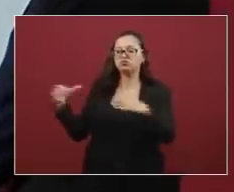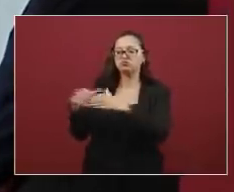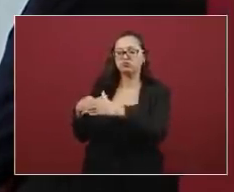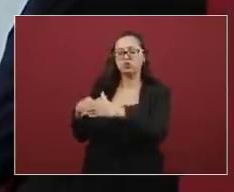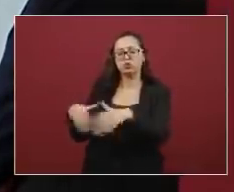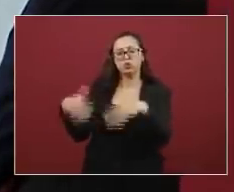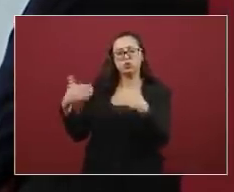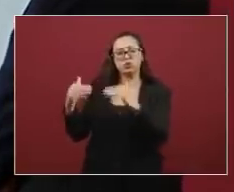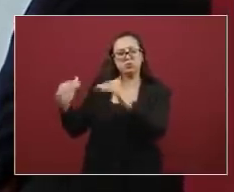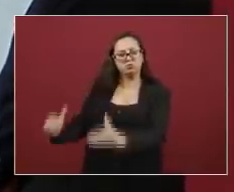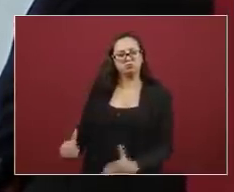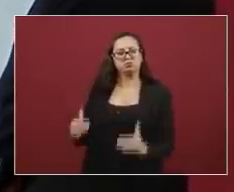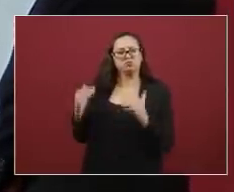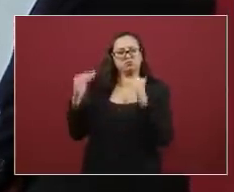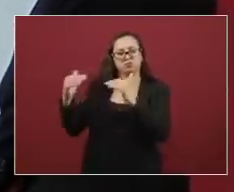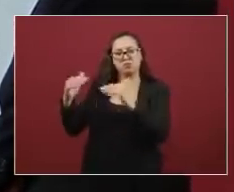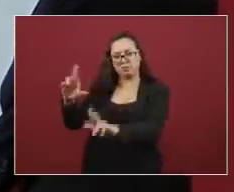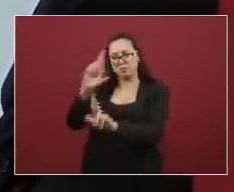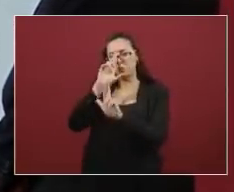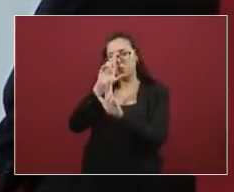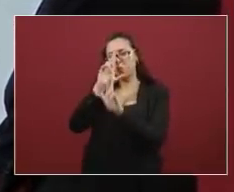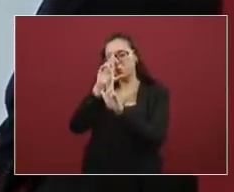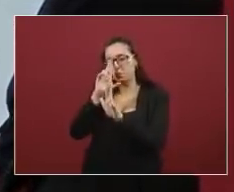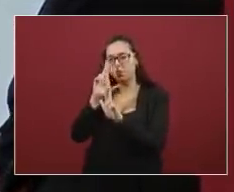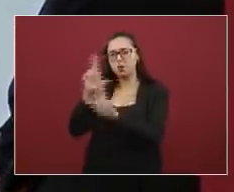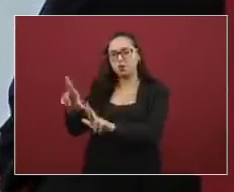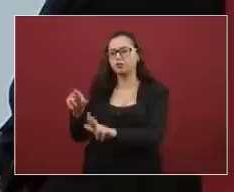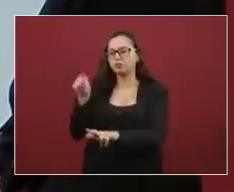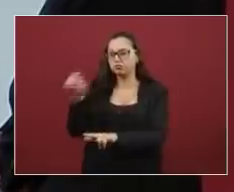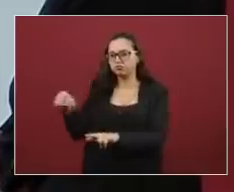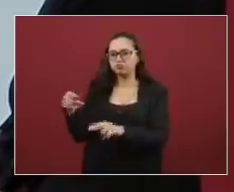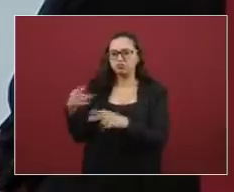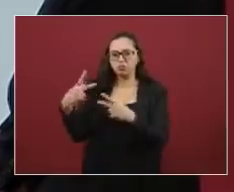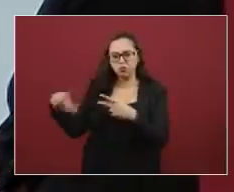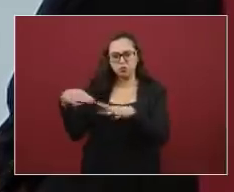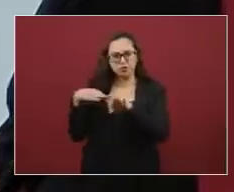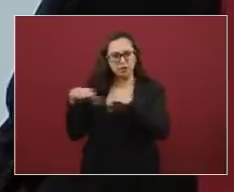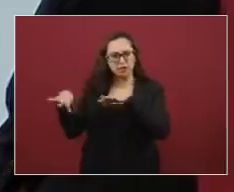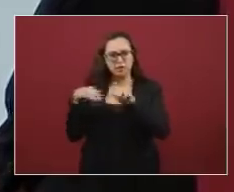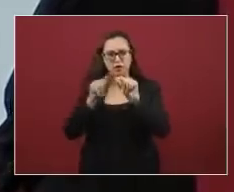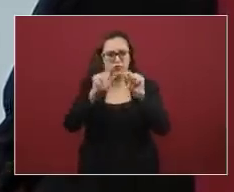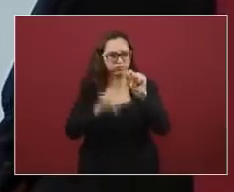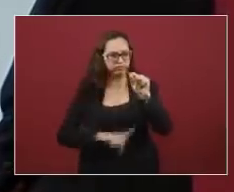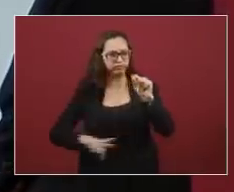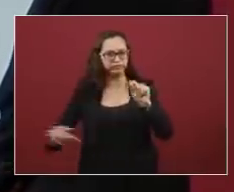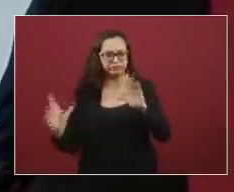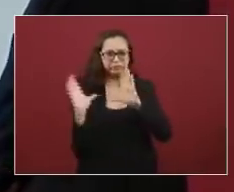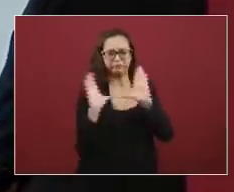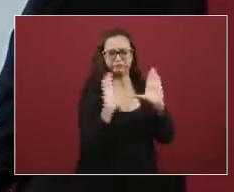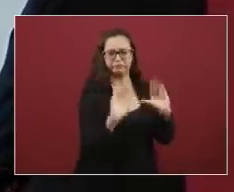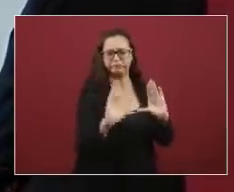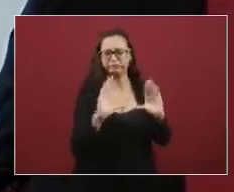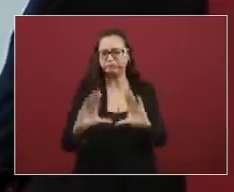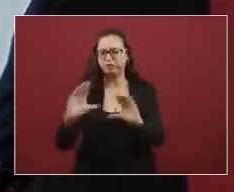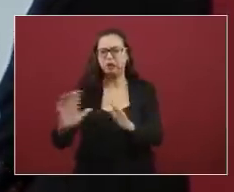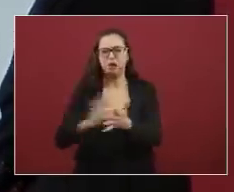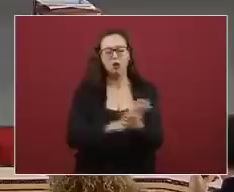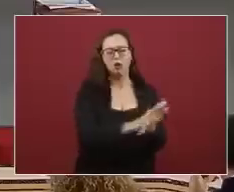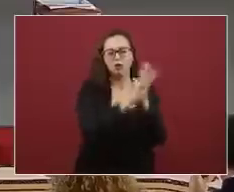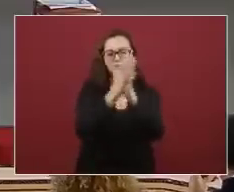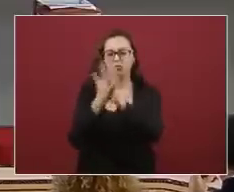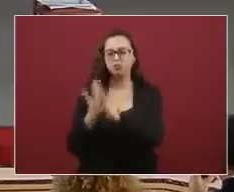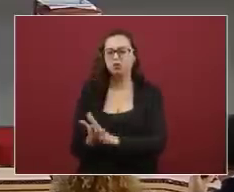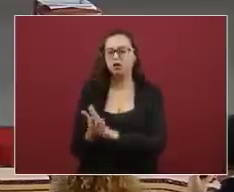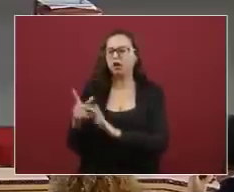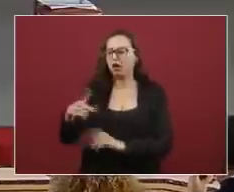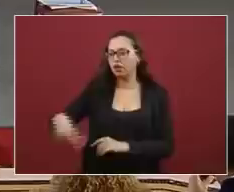un lugar en la Constitución como agente de transformación nacional y nace para ellos, para las maestras y los